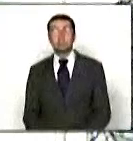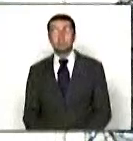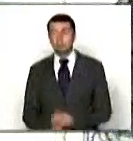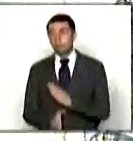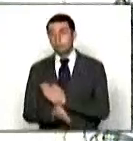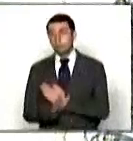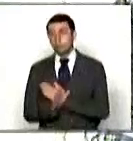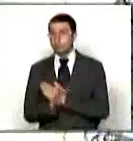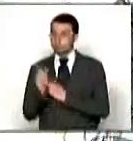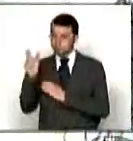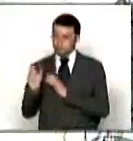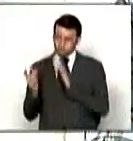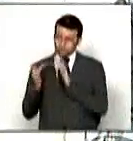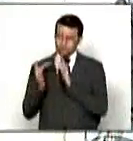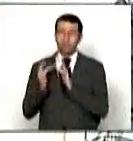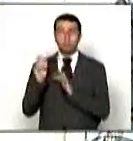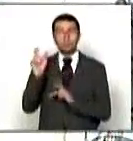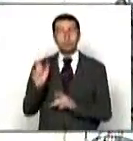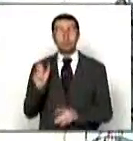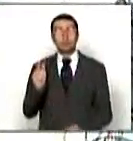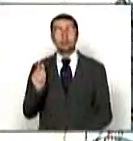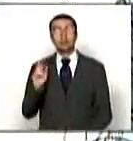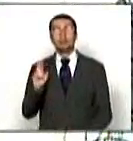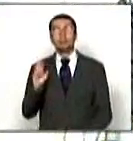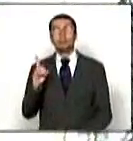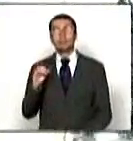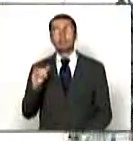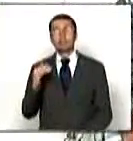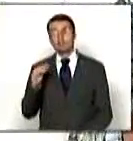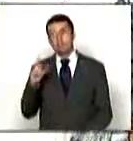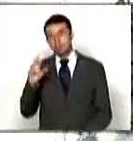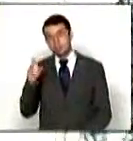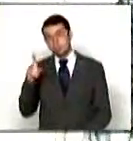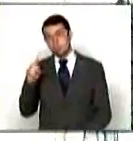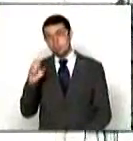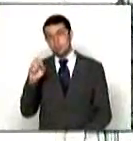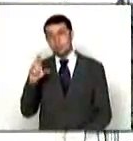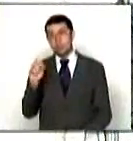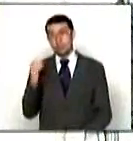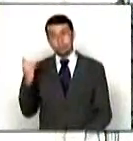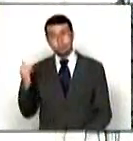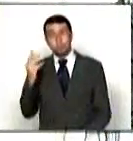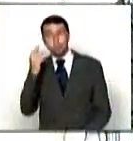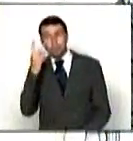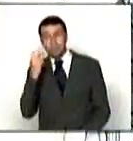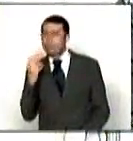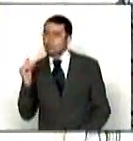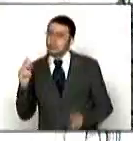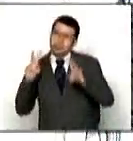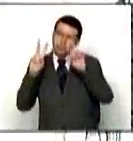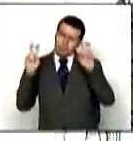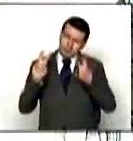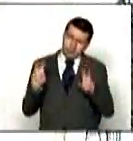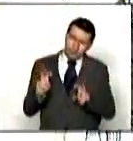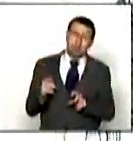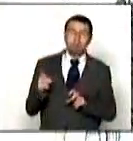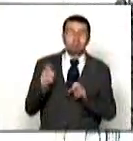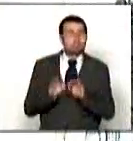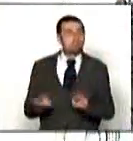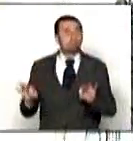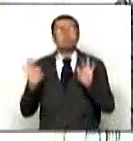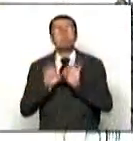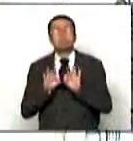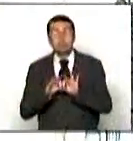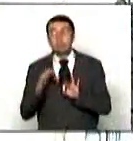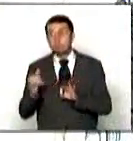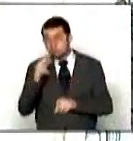Vamos con el doctor Freddy Rosero a Pereira y él nos está dando muchas luces hoy de temas que tienen que ver con